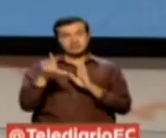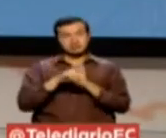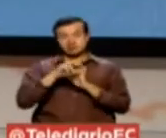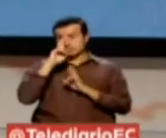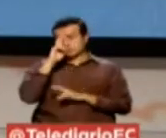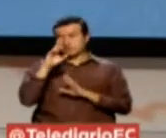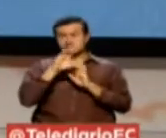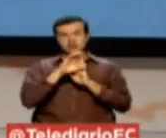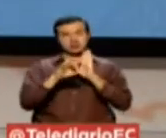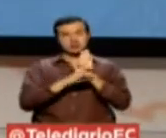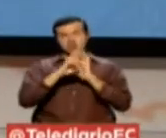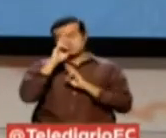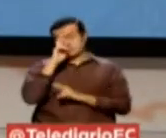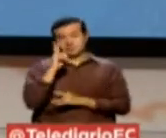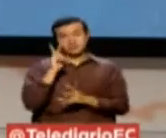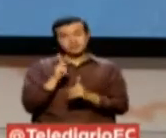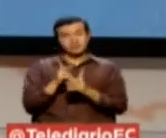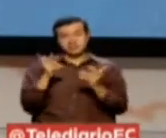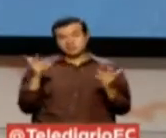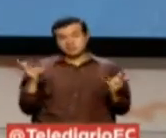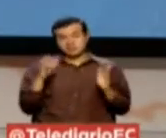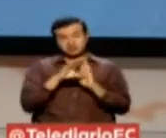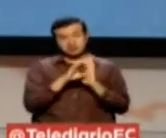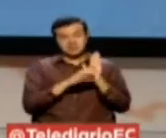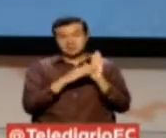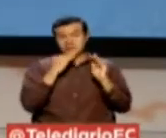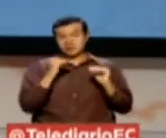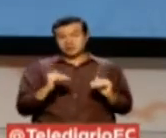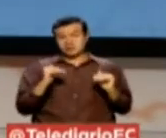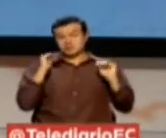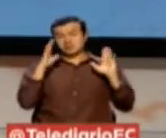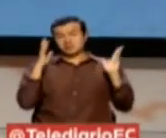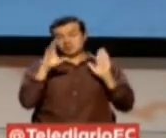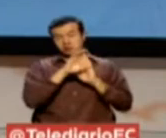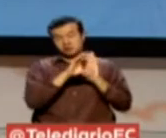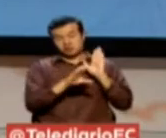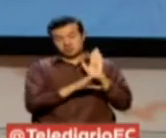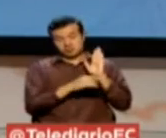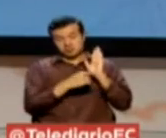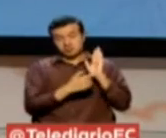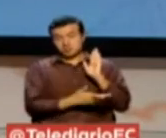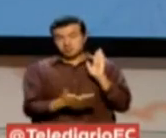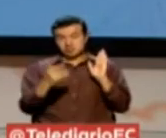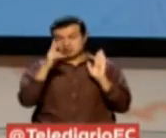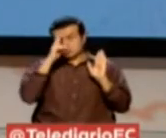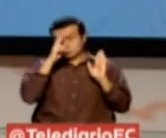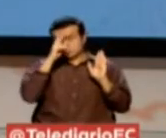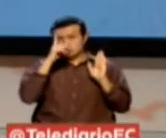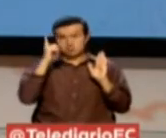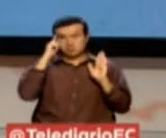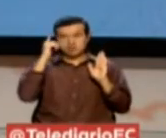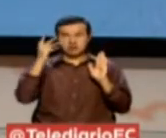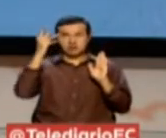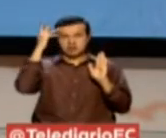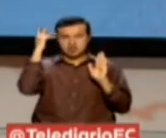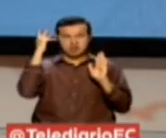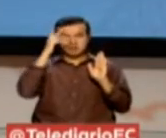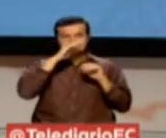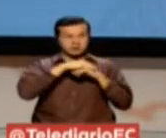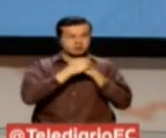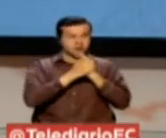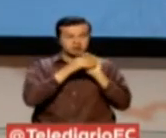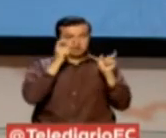la Constitución, que no es la mejor Constitución, es una Constitución hecha a medida del gobernante de